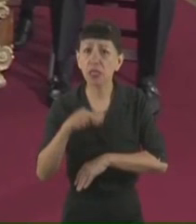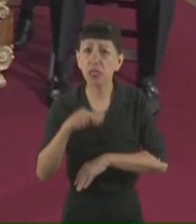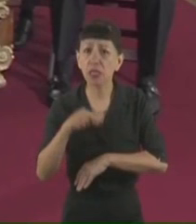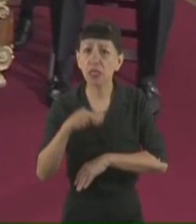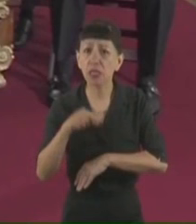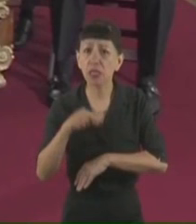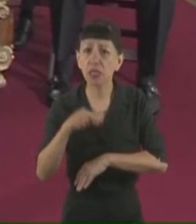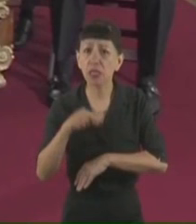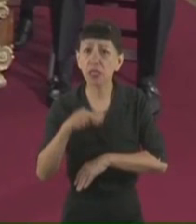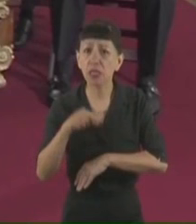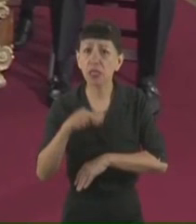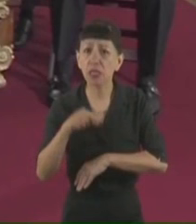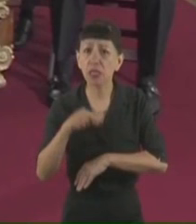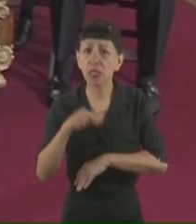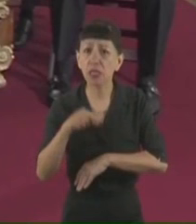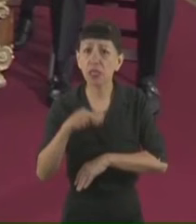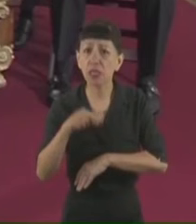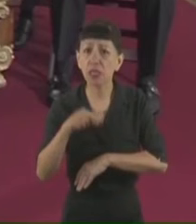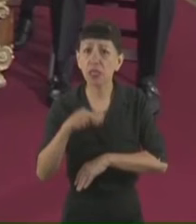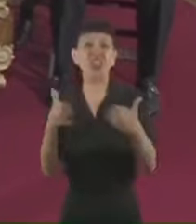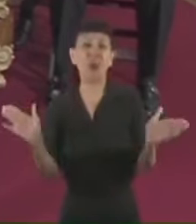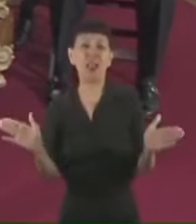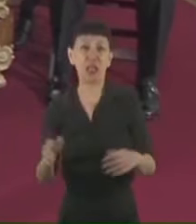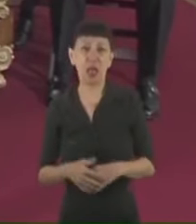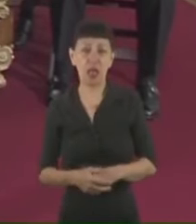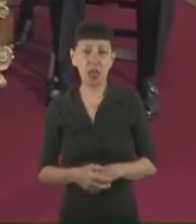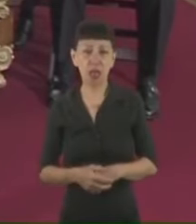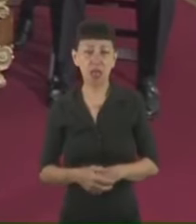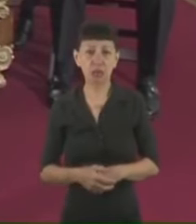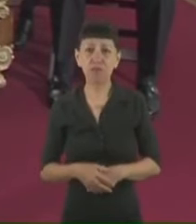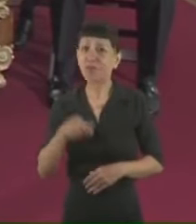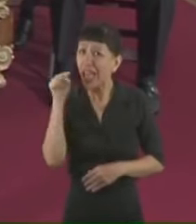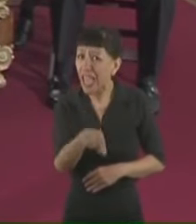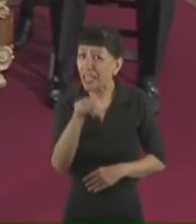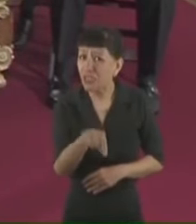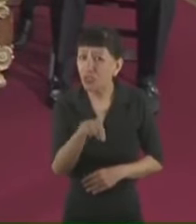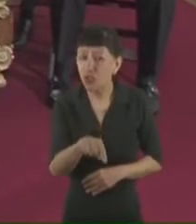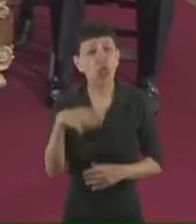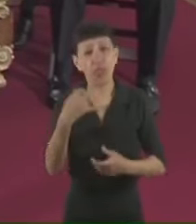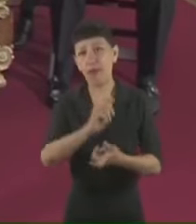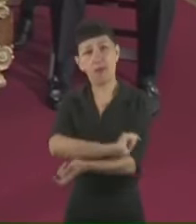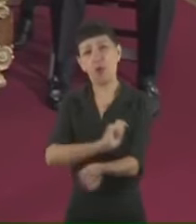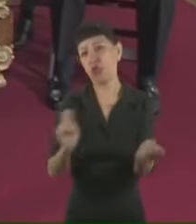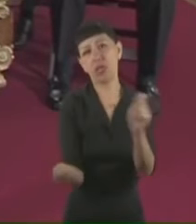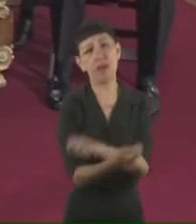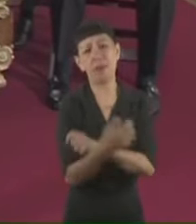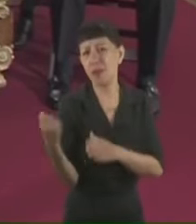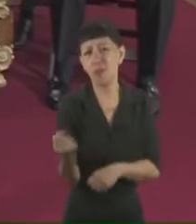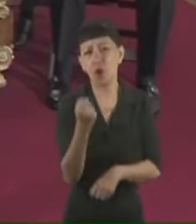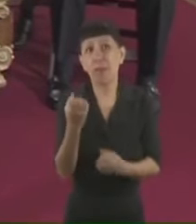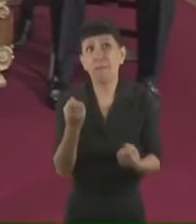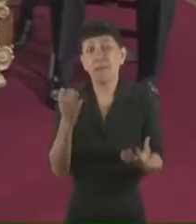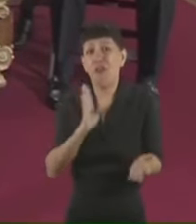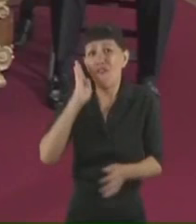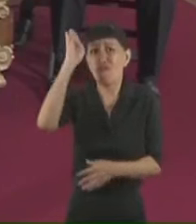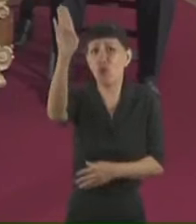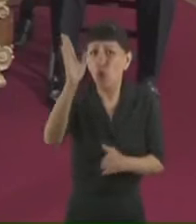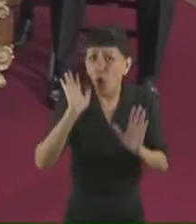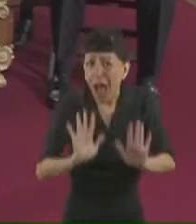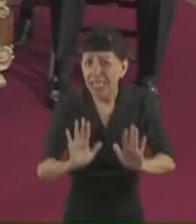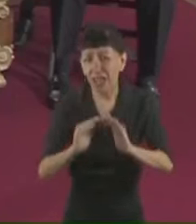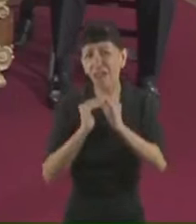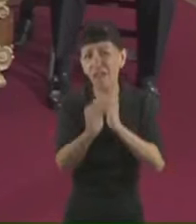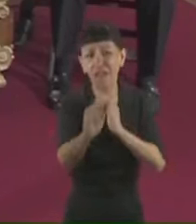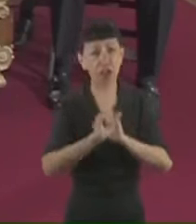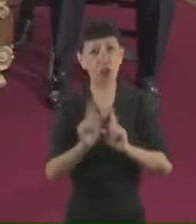paso para terminar con el modelo de la decadencia en el día de hoy he firmado un decreto de necesidad y urgencia para